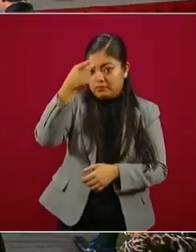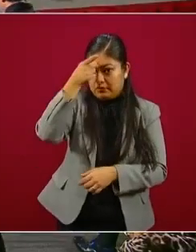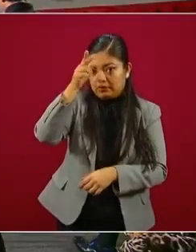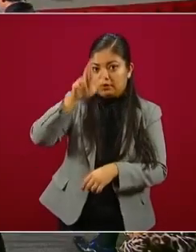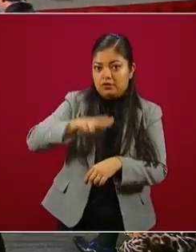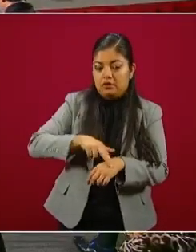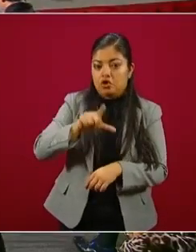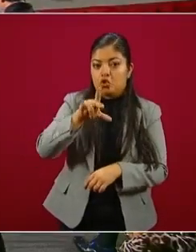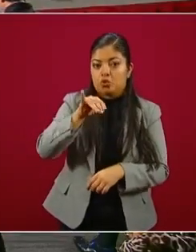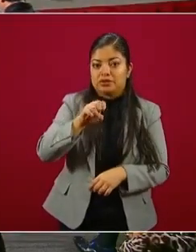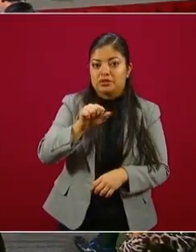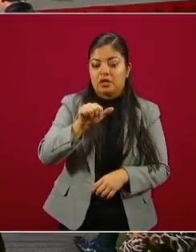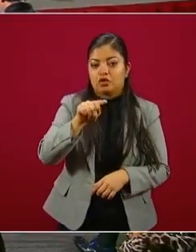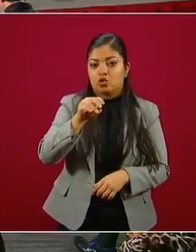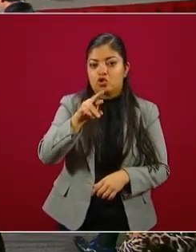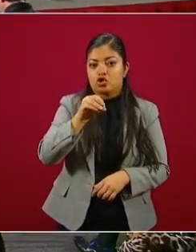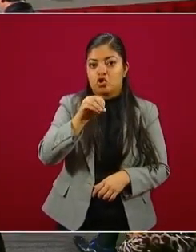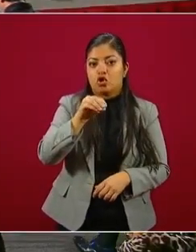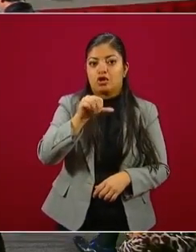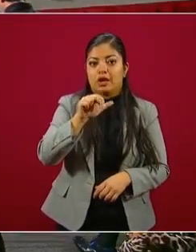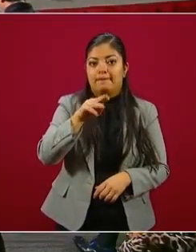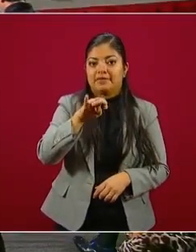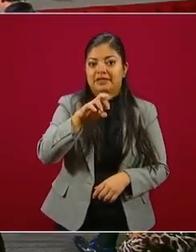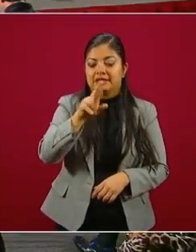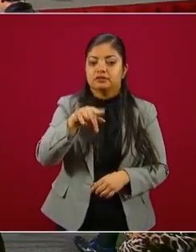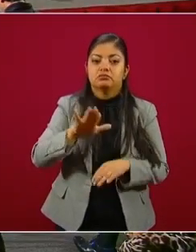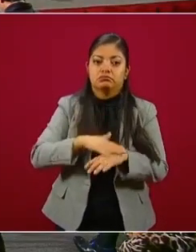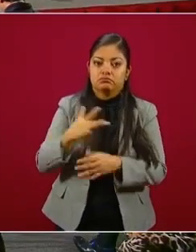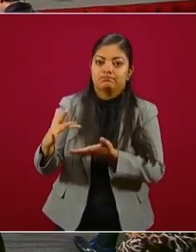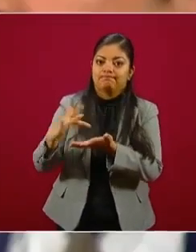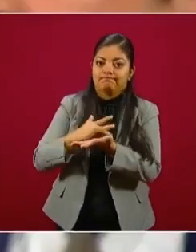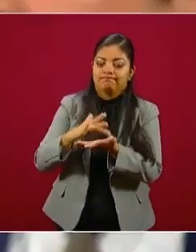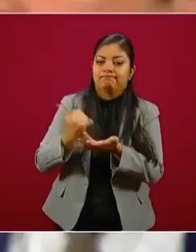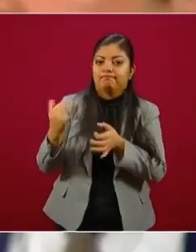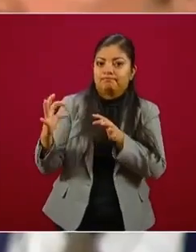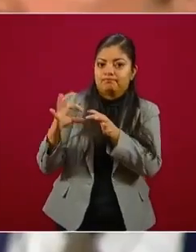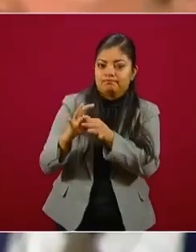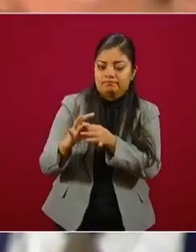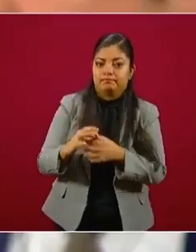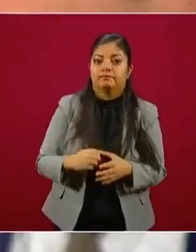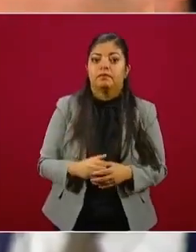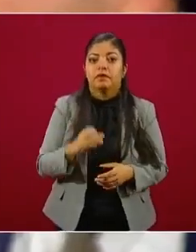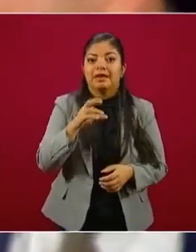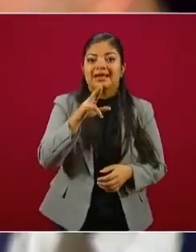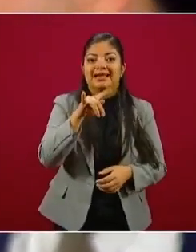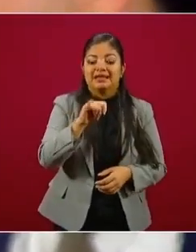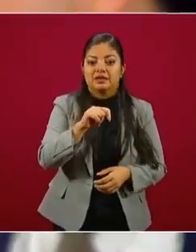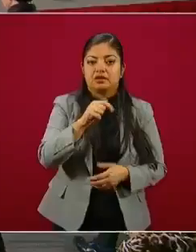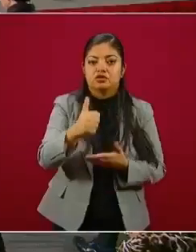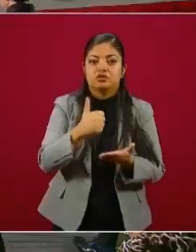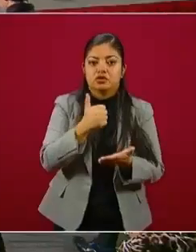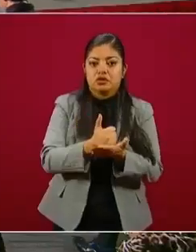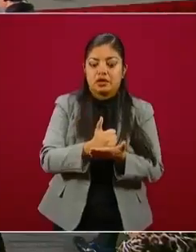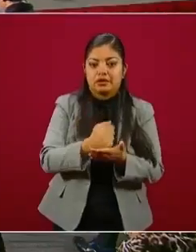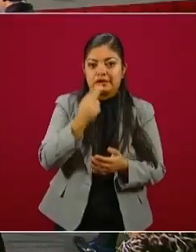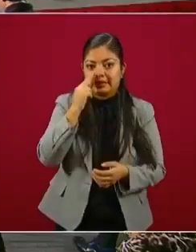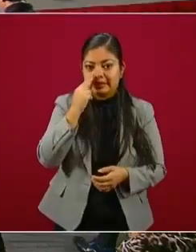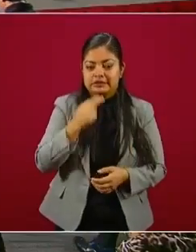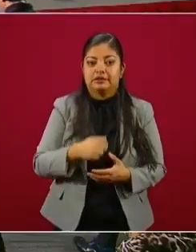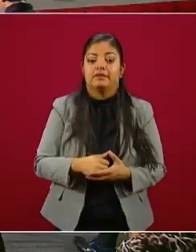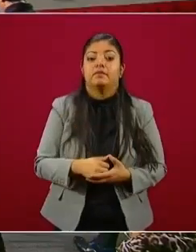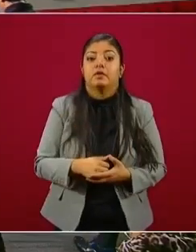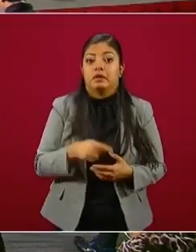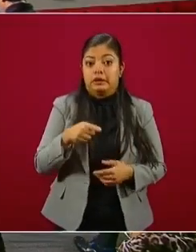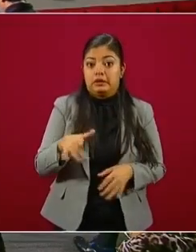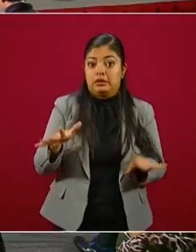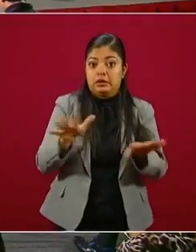director, Luis Antonio Ramírez, por el apoyo y la colaboración. CRIT Ciudad Nezahualcóyotl se